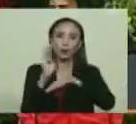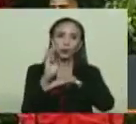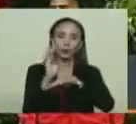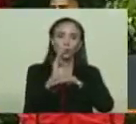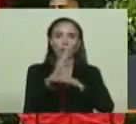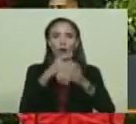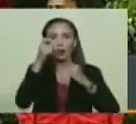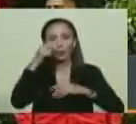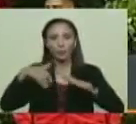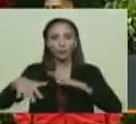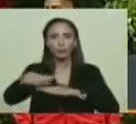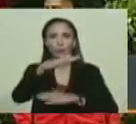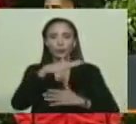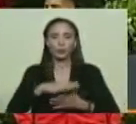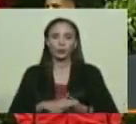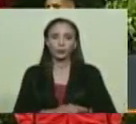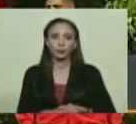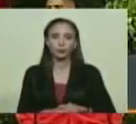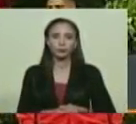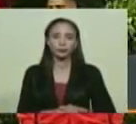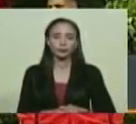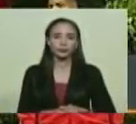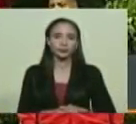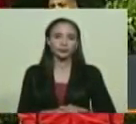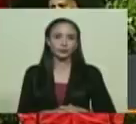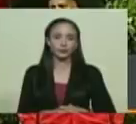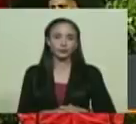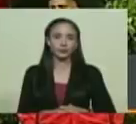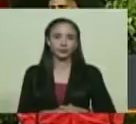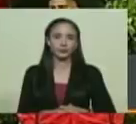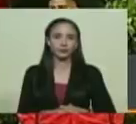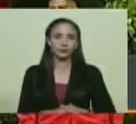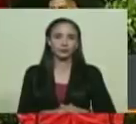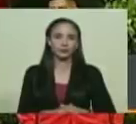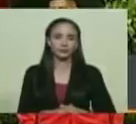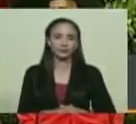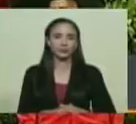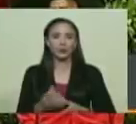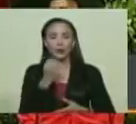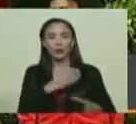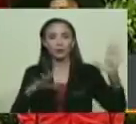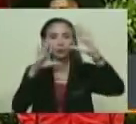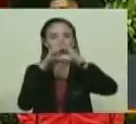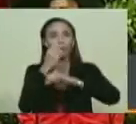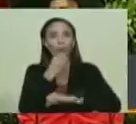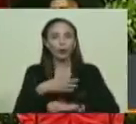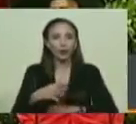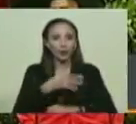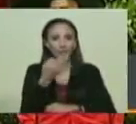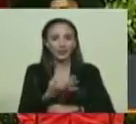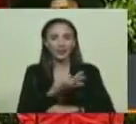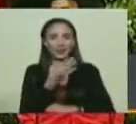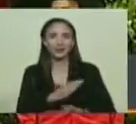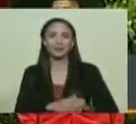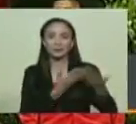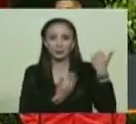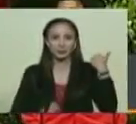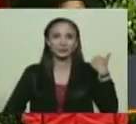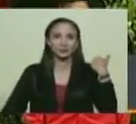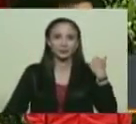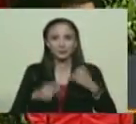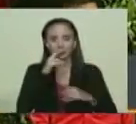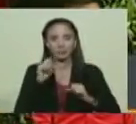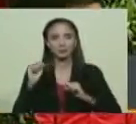nuestro pueblo. El sol de Venezuela nace en el Esequibo. Nace en el Esequibo. Buenas tardes, mi comandante en jefe. Buenas Permiso tardes. Para hablar con usted.